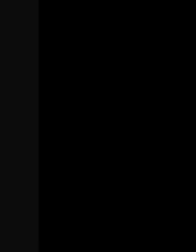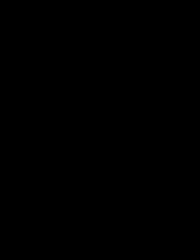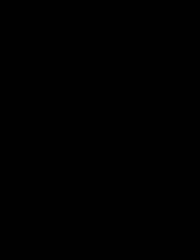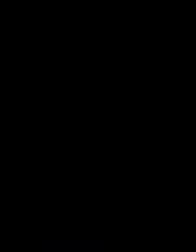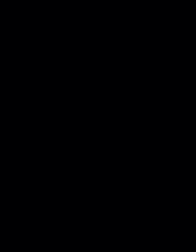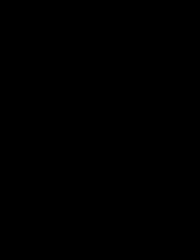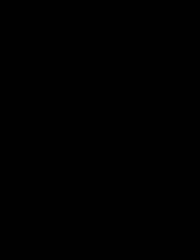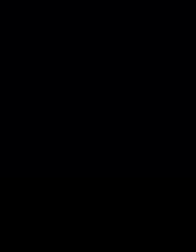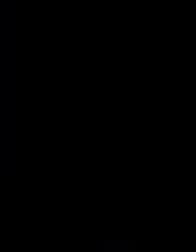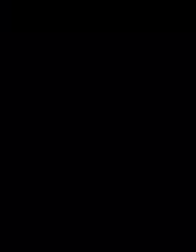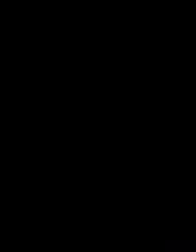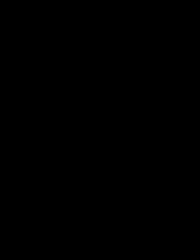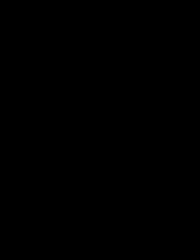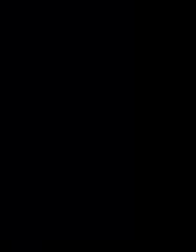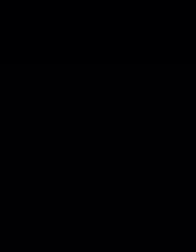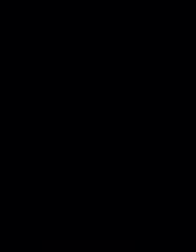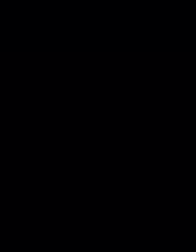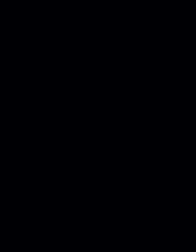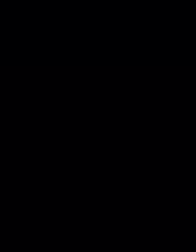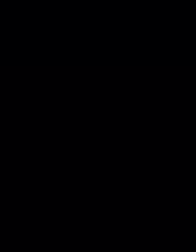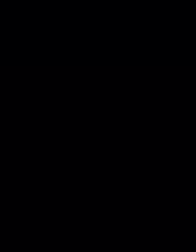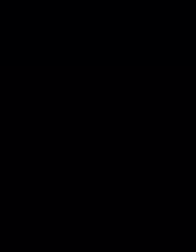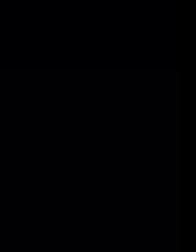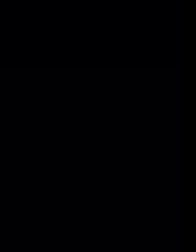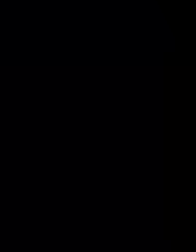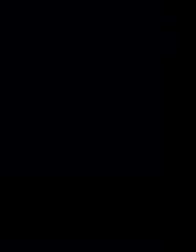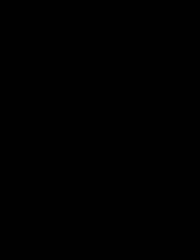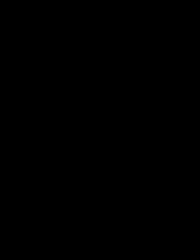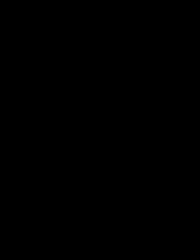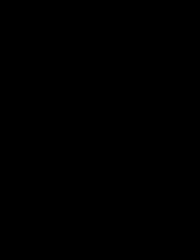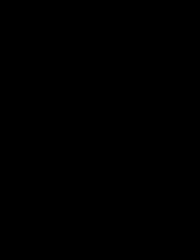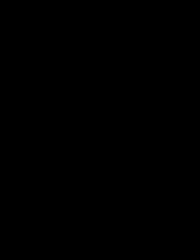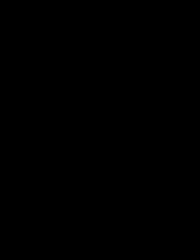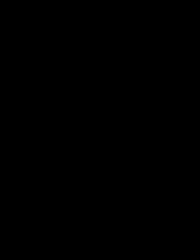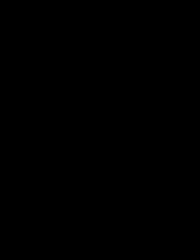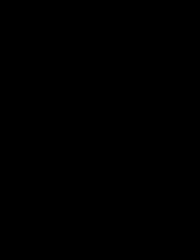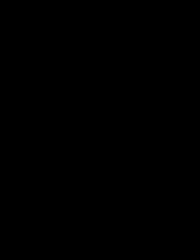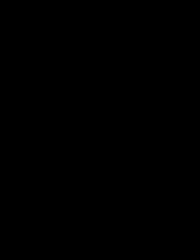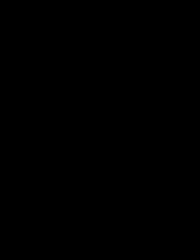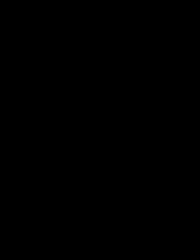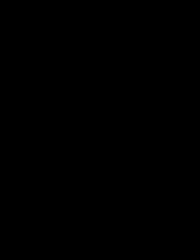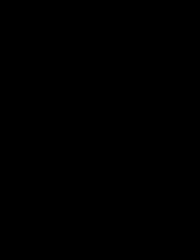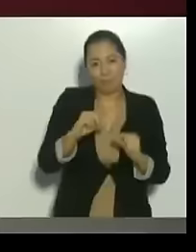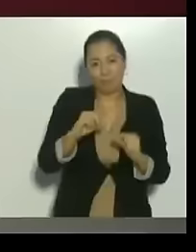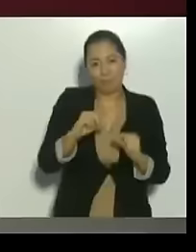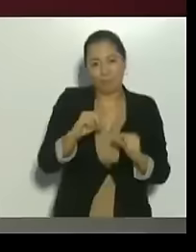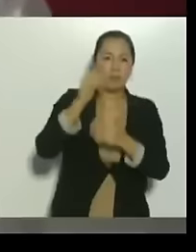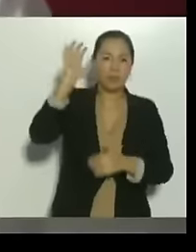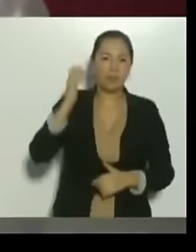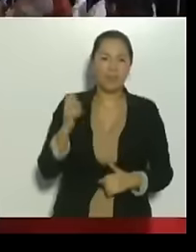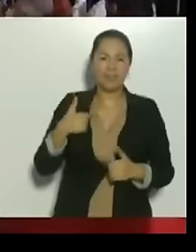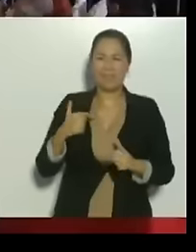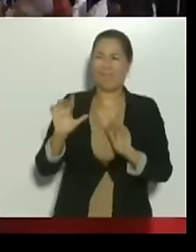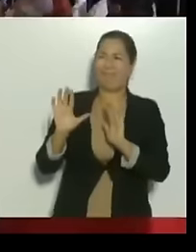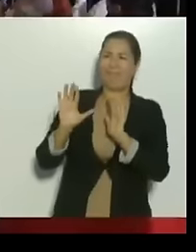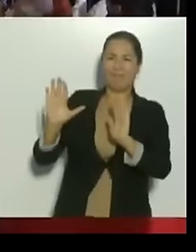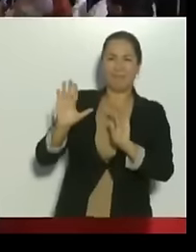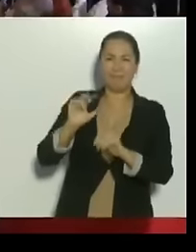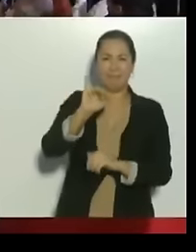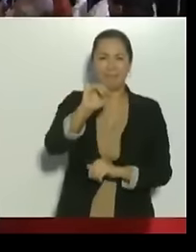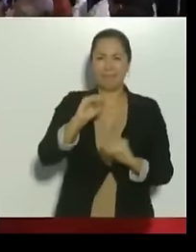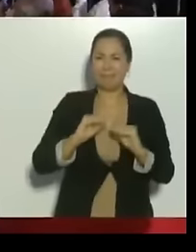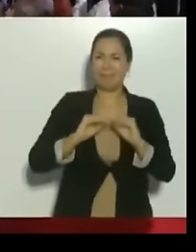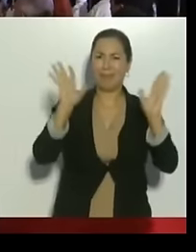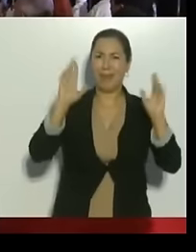implícito ahí en la misma Constitución le llaman ellos comunidad histórica no le llaman Colonia lógicamente porque sería muy fuerte No todavía